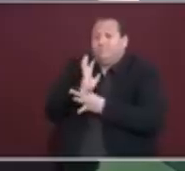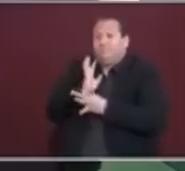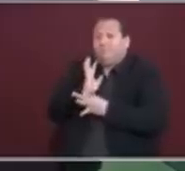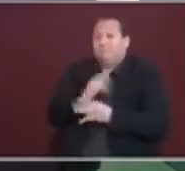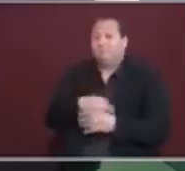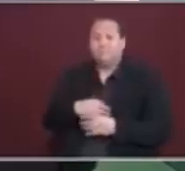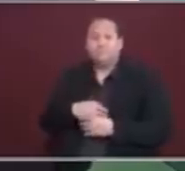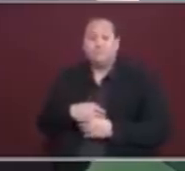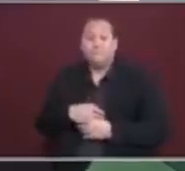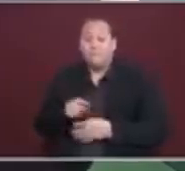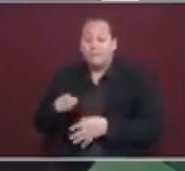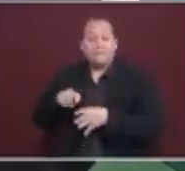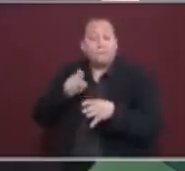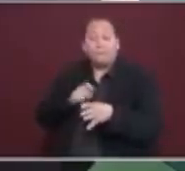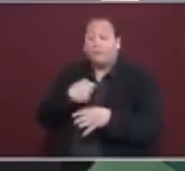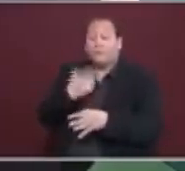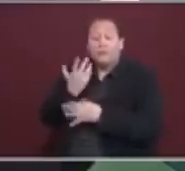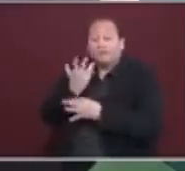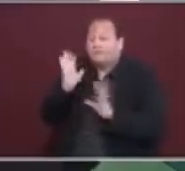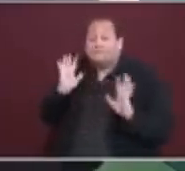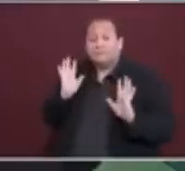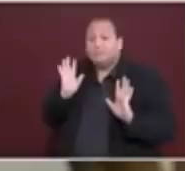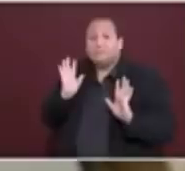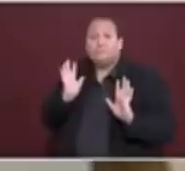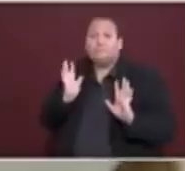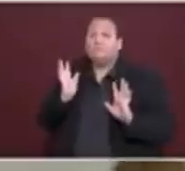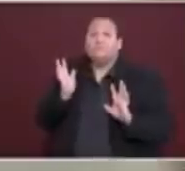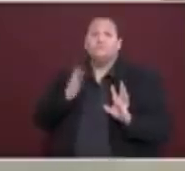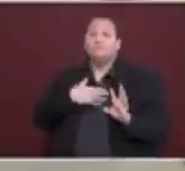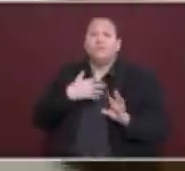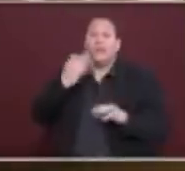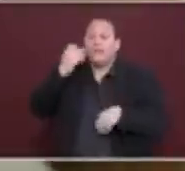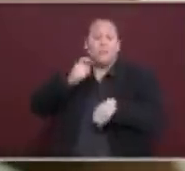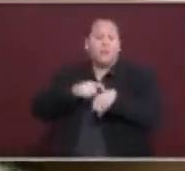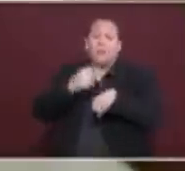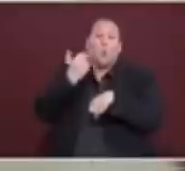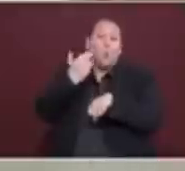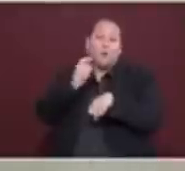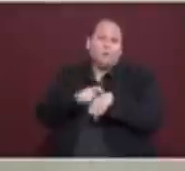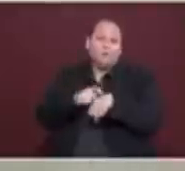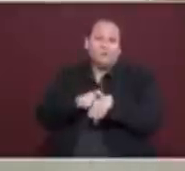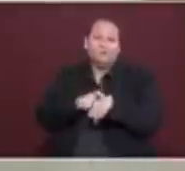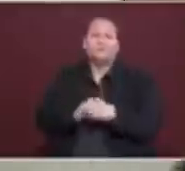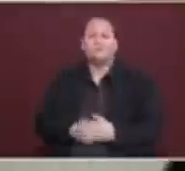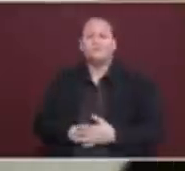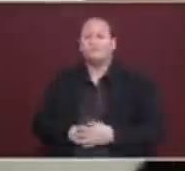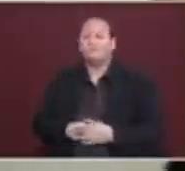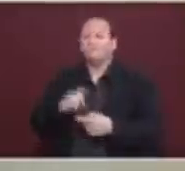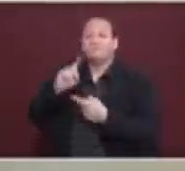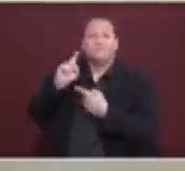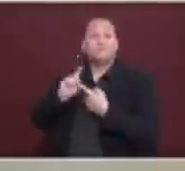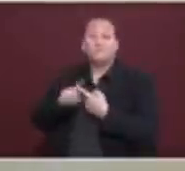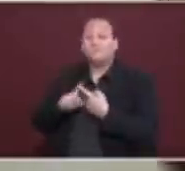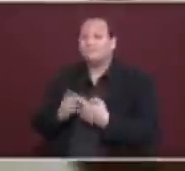o sea que bueno por qué un tiempecito a ver la siguiente falta una